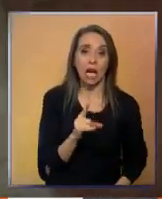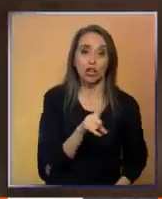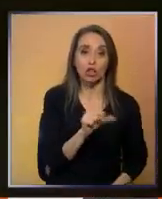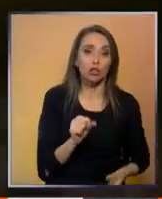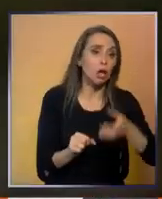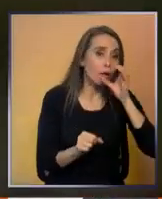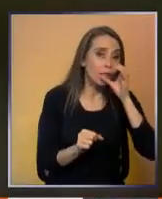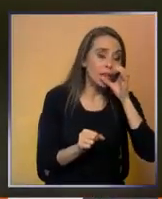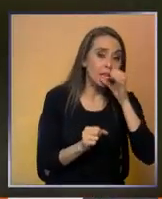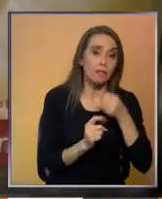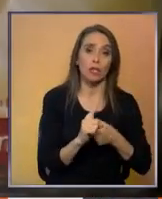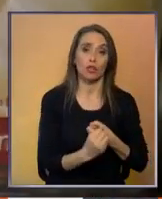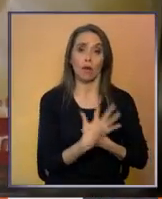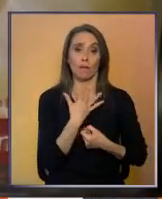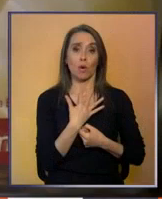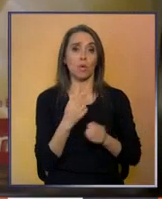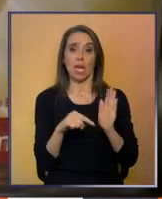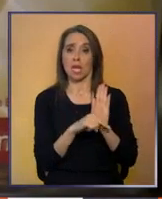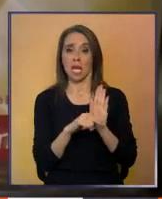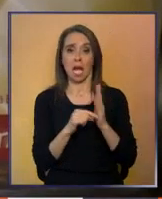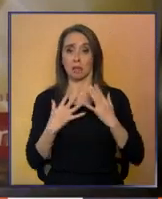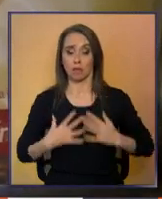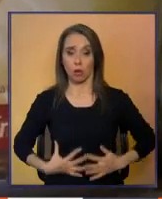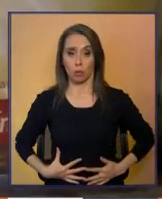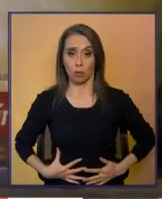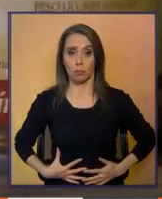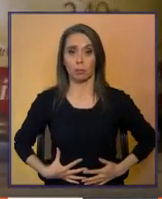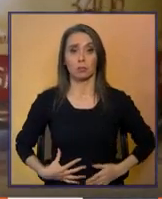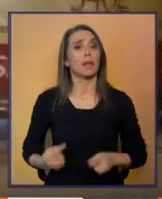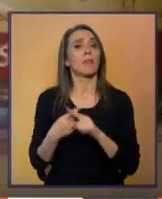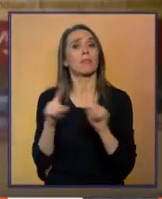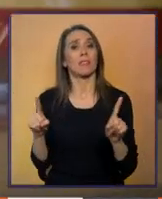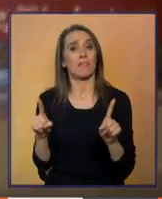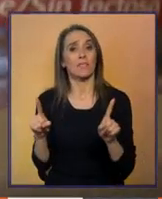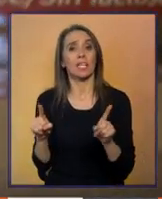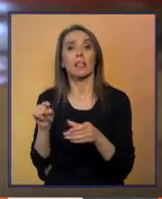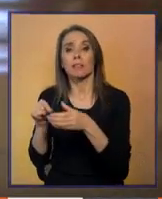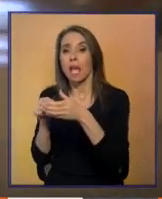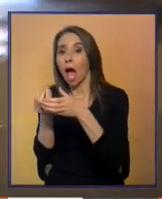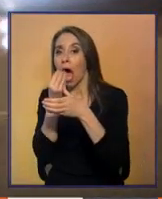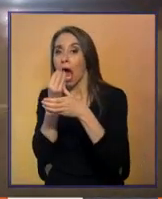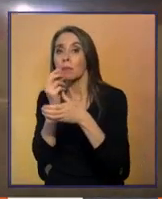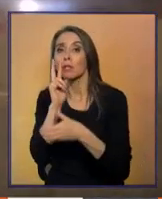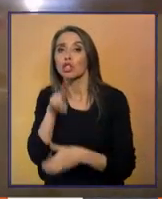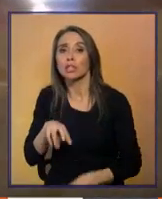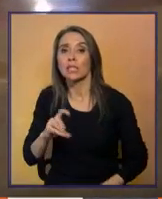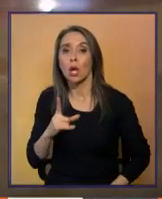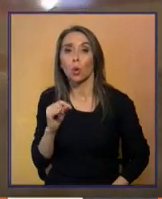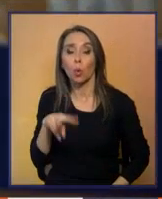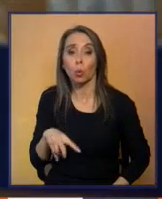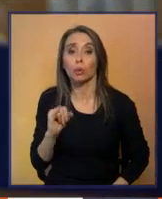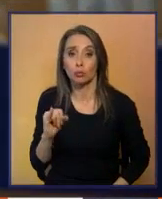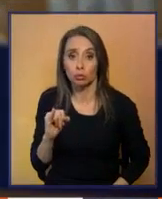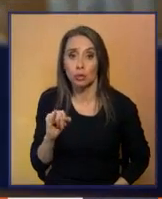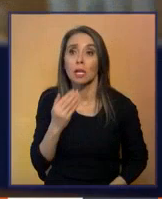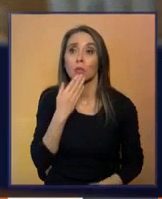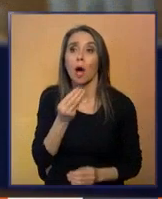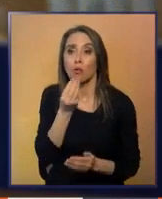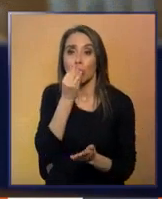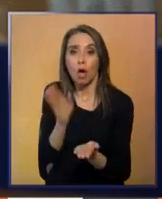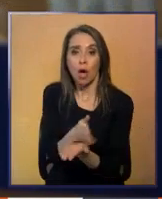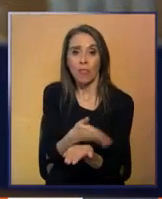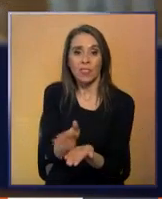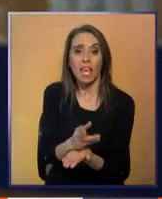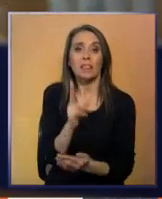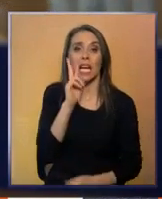traer efectos negativos al organismo, contrario a lo que ocurre con los alimentos sin gluten. Cuando nosotros hacemos dietas de modas libres de